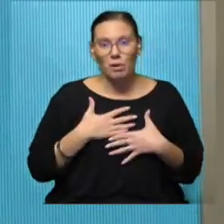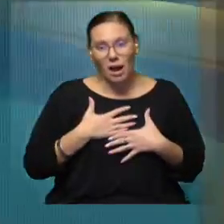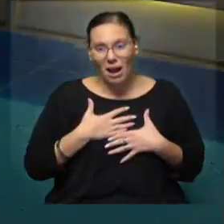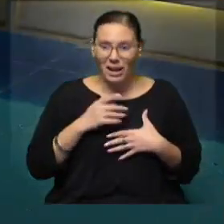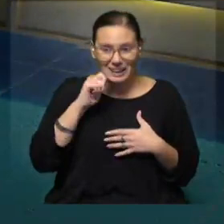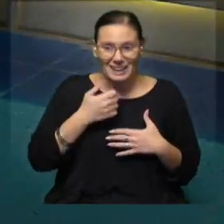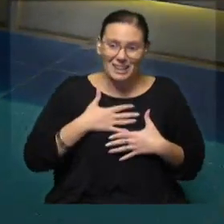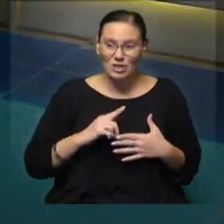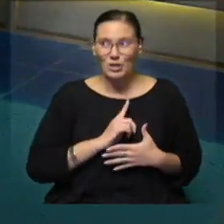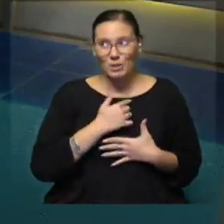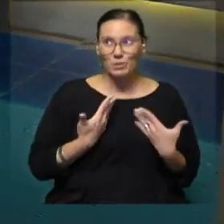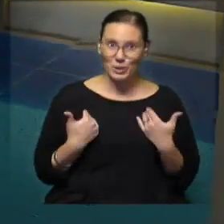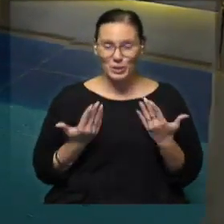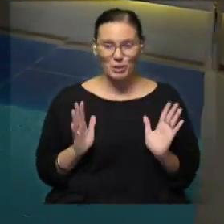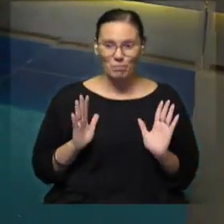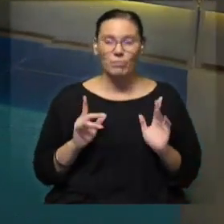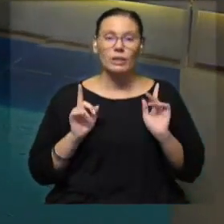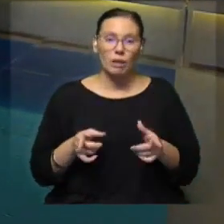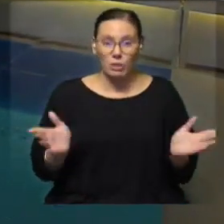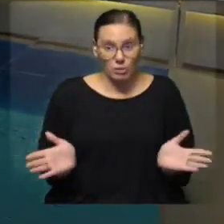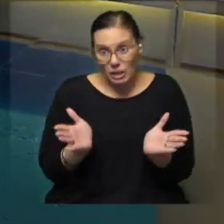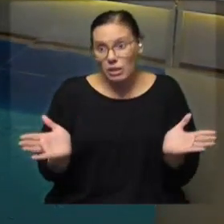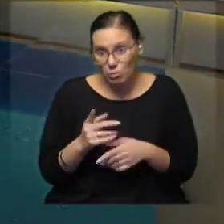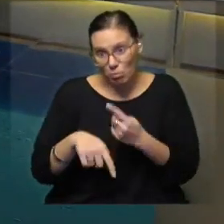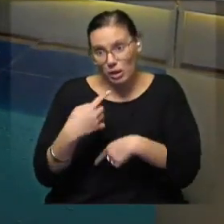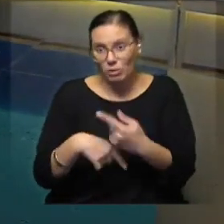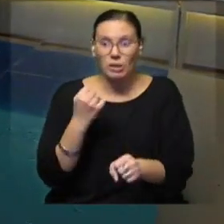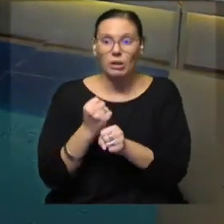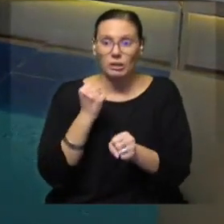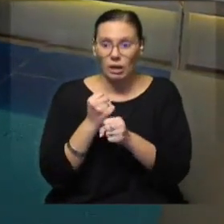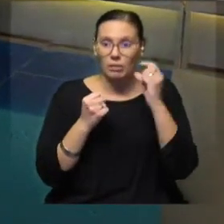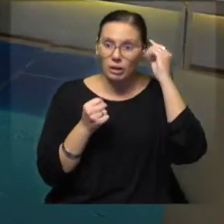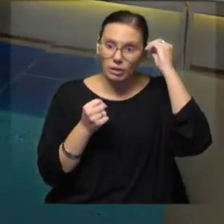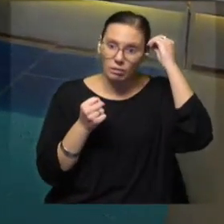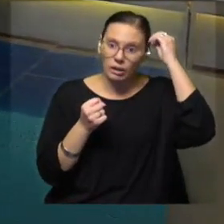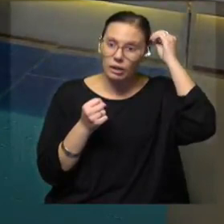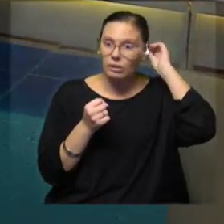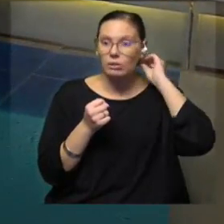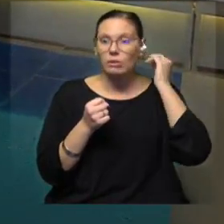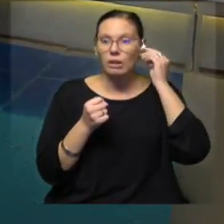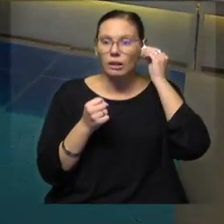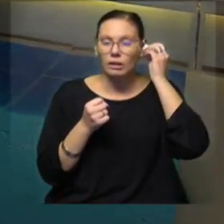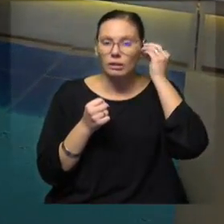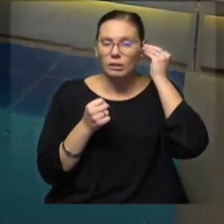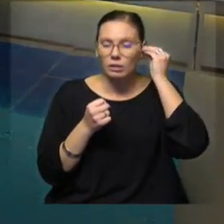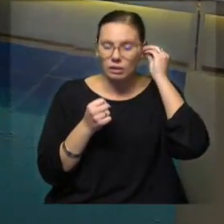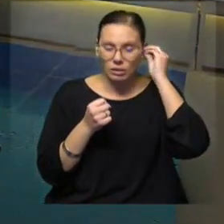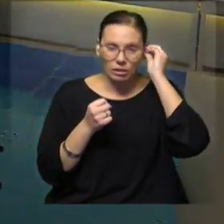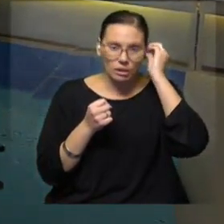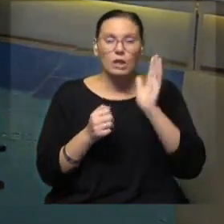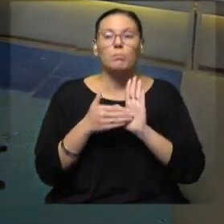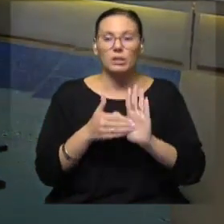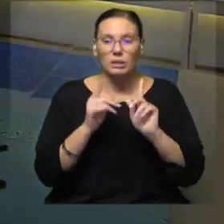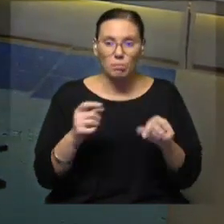¡ay, mirá! Claro, aparte es un estímulo, ¿no? Para seguir trabajando, sí, y seguir presentándose. Claro. Y bueno, y los premios después también te ayudan a